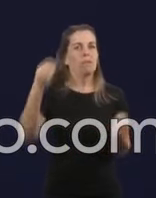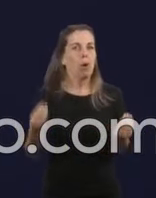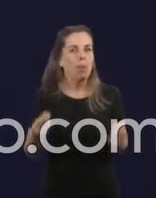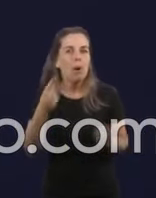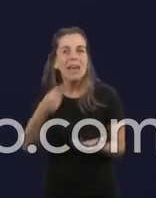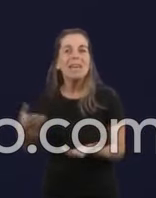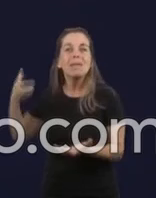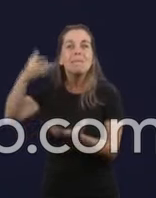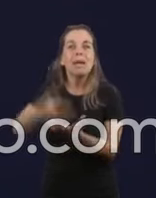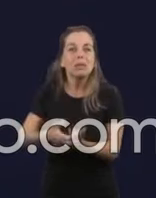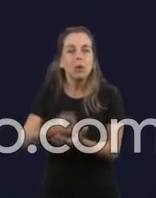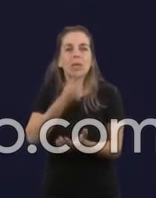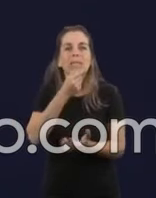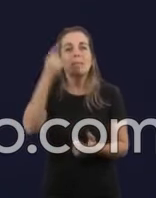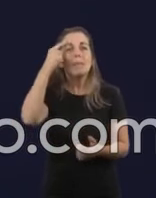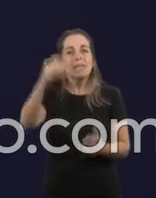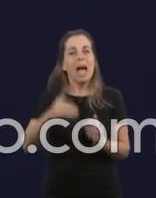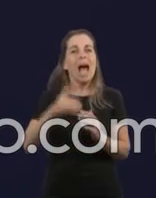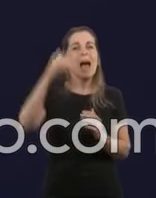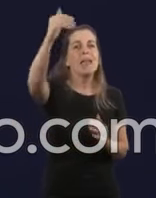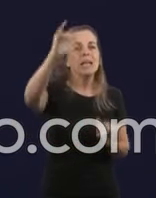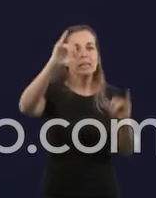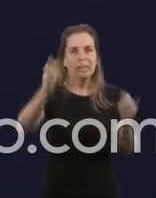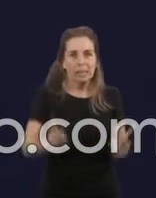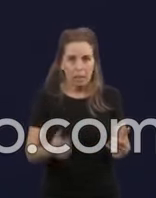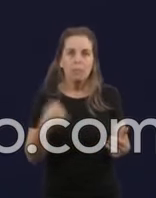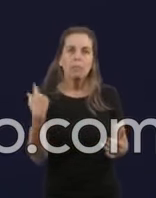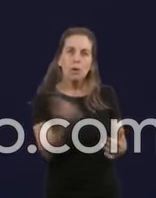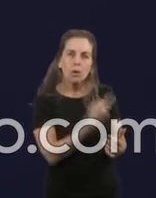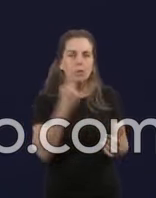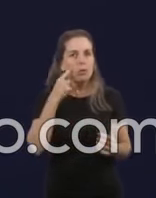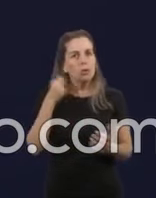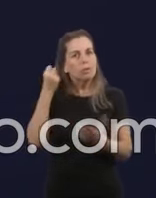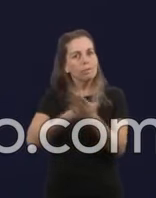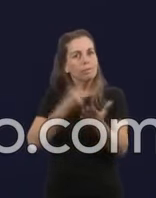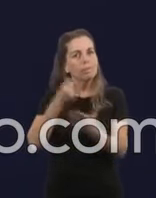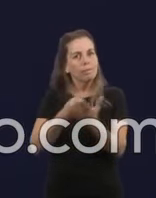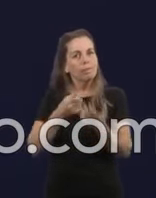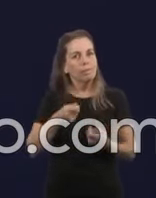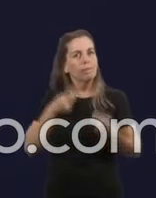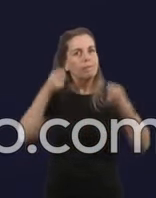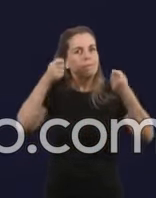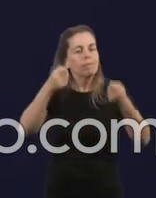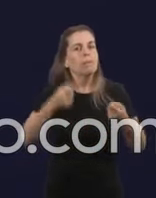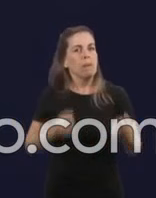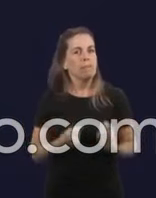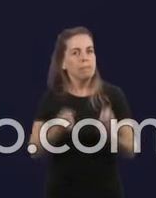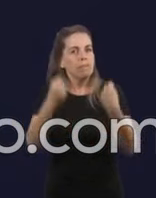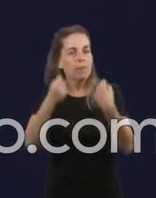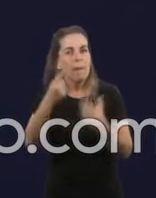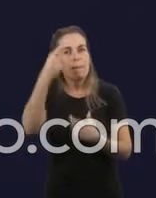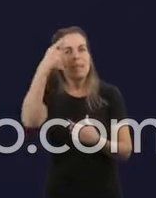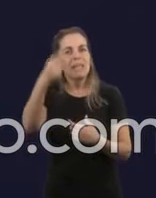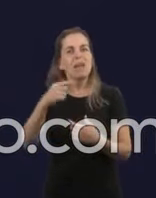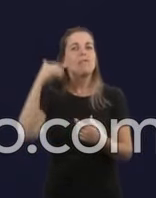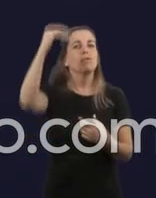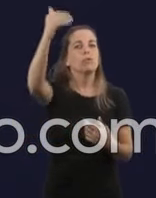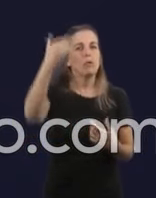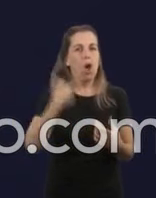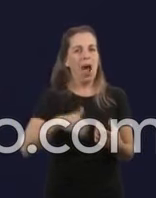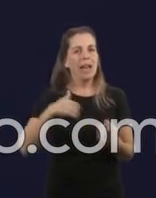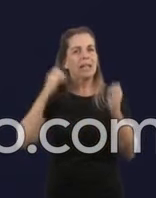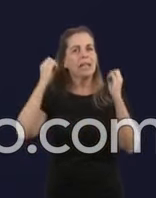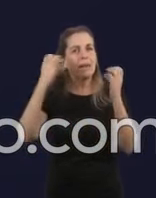inversor cuando ve para adante por eso es que nosotros le ponemos mucho énfasis en hacer una Argentina para adante una Argentina que